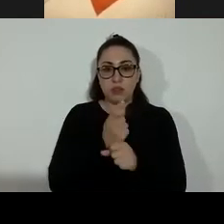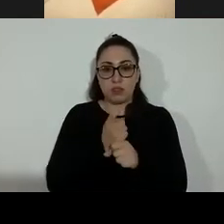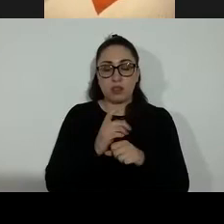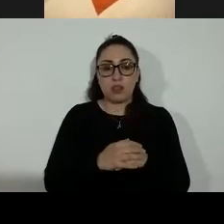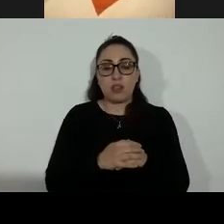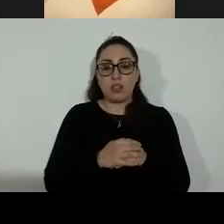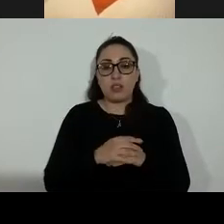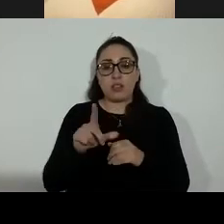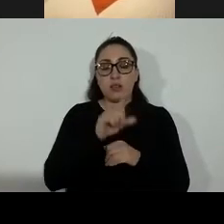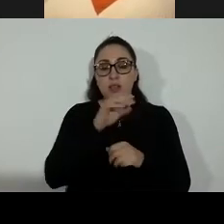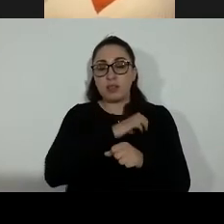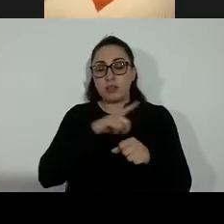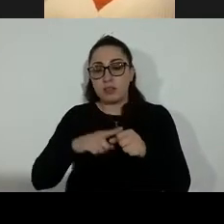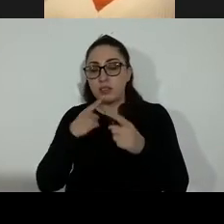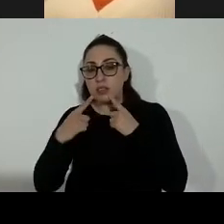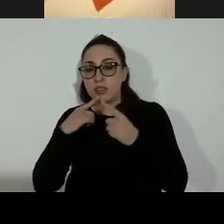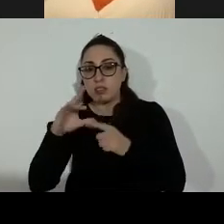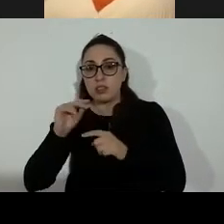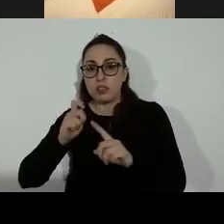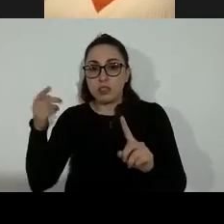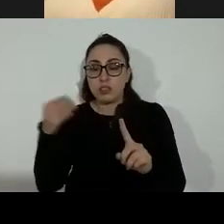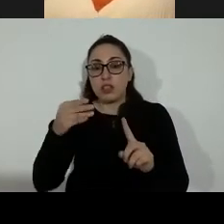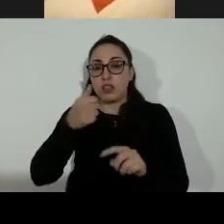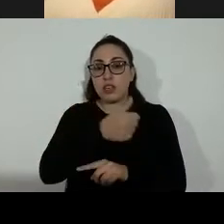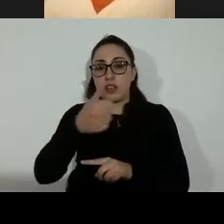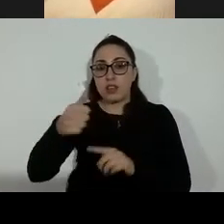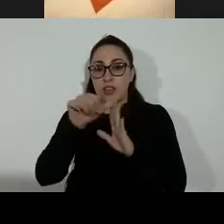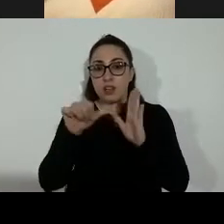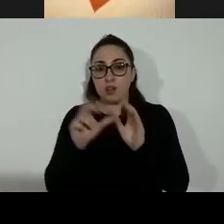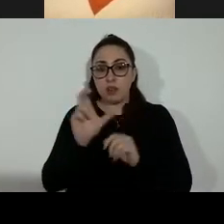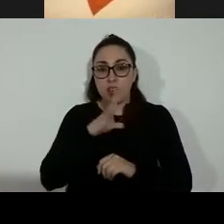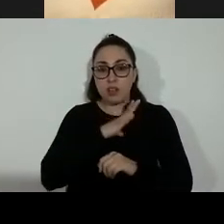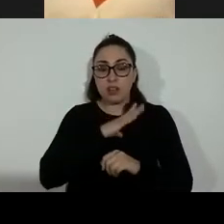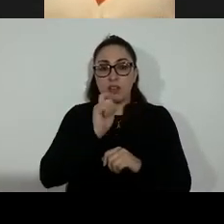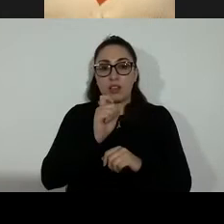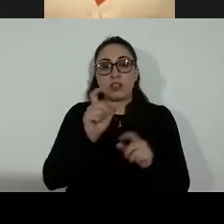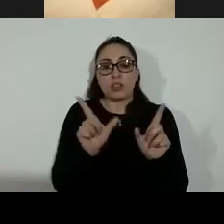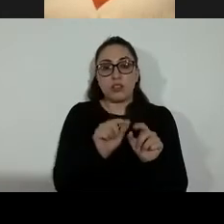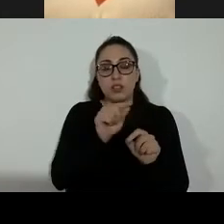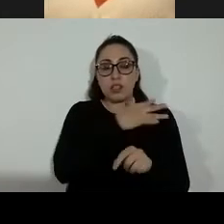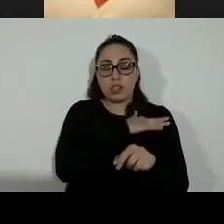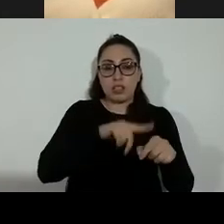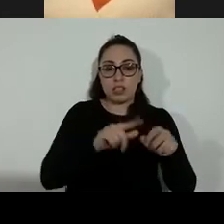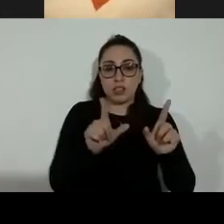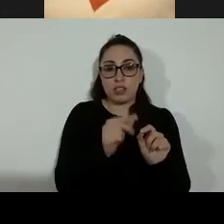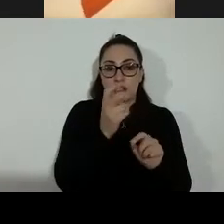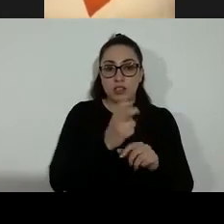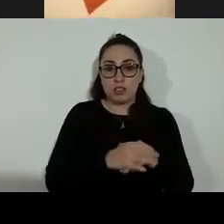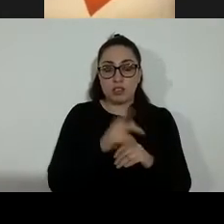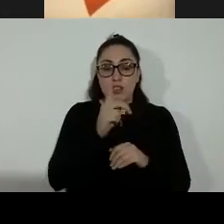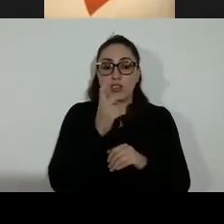y después en lo particular cada uno de sus artículos. Cuando conste de un solo artículo, será discutido solo en lo general. Esto no quiere decir que